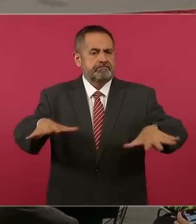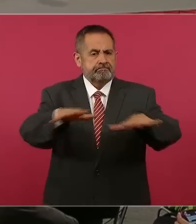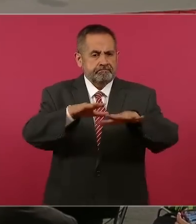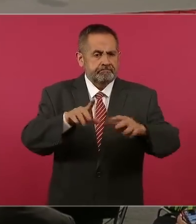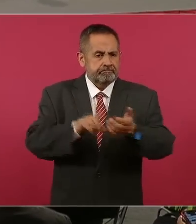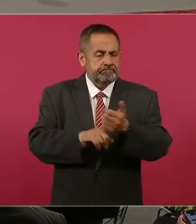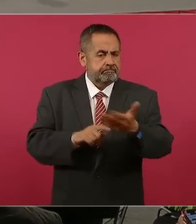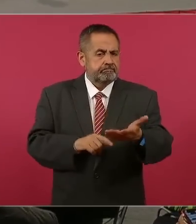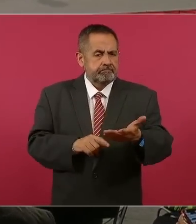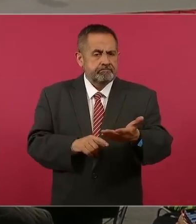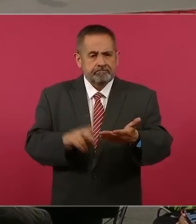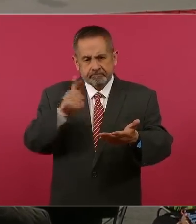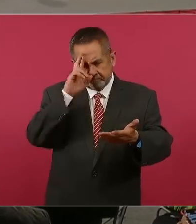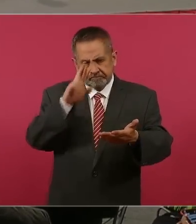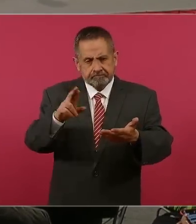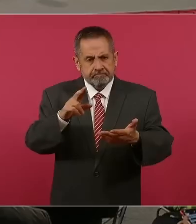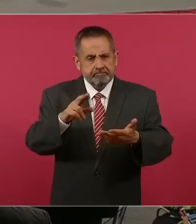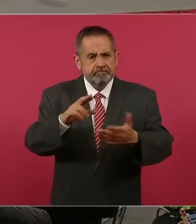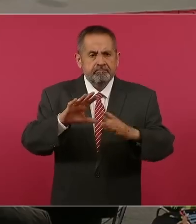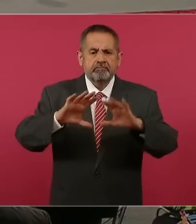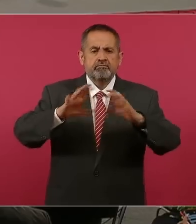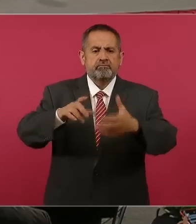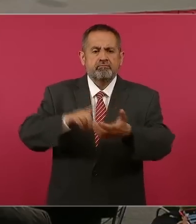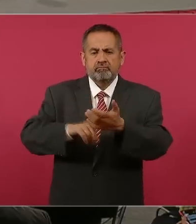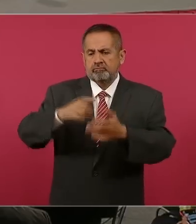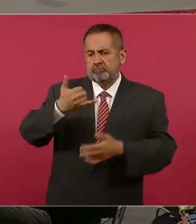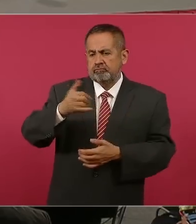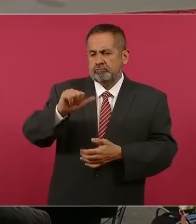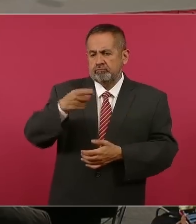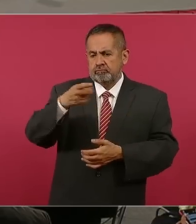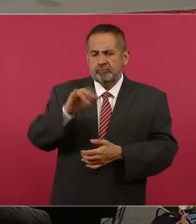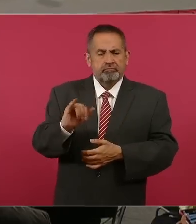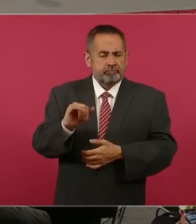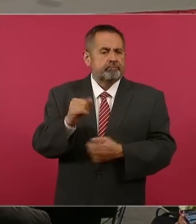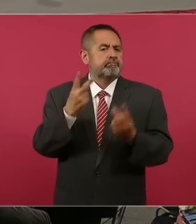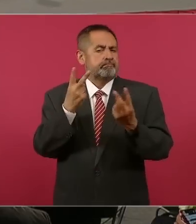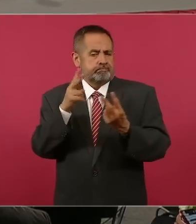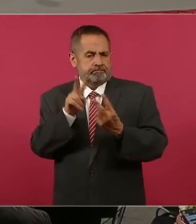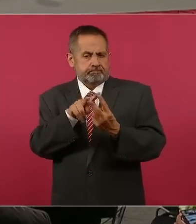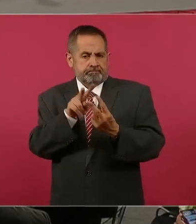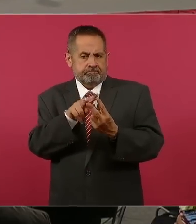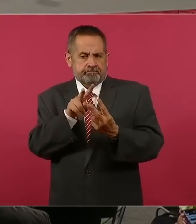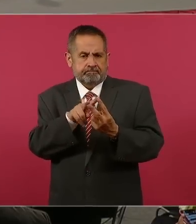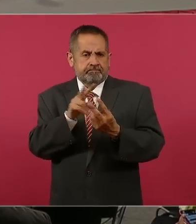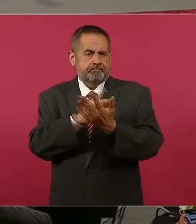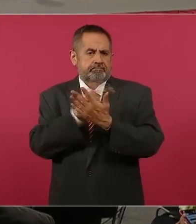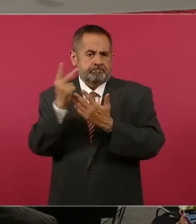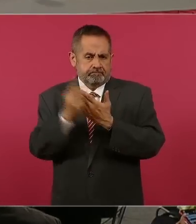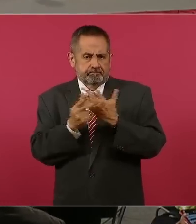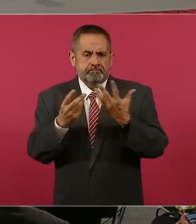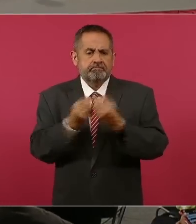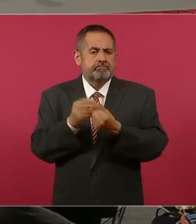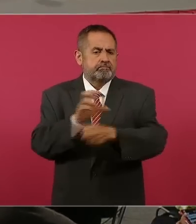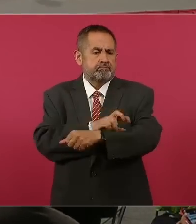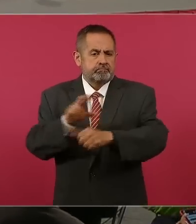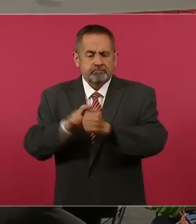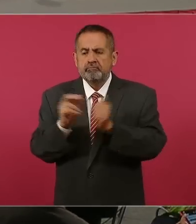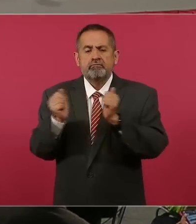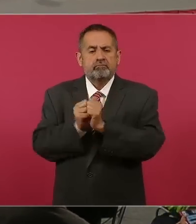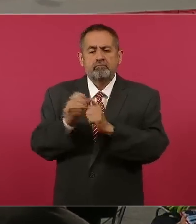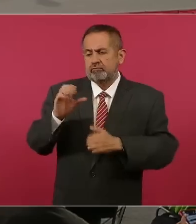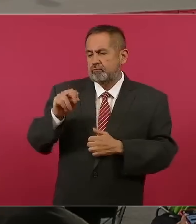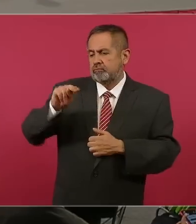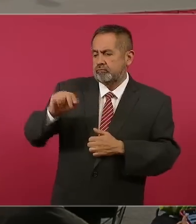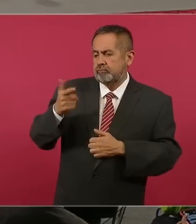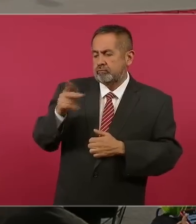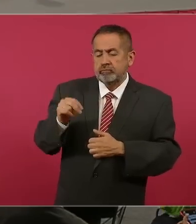profundo respeto hacia la comunidad yaqui los 2 programas que nos toca coordinar como Comisión Nacional del Agua